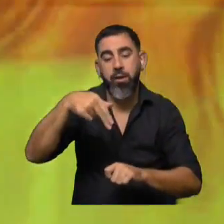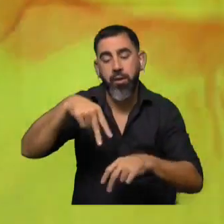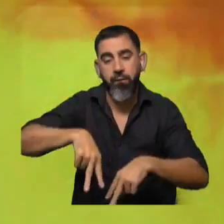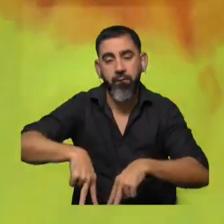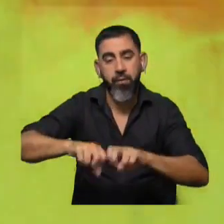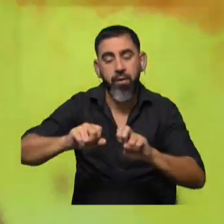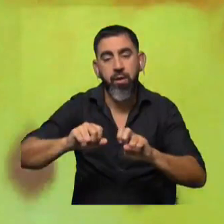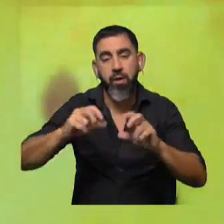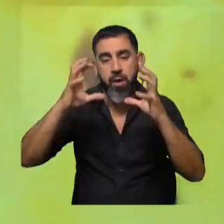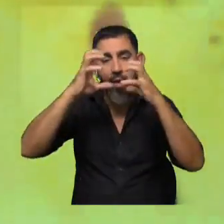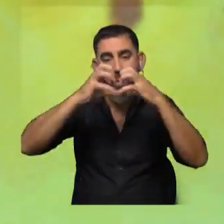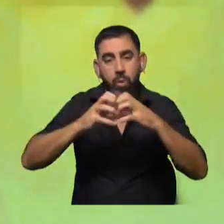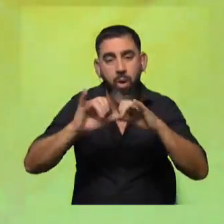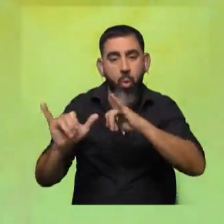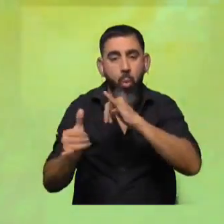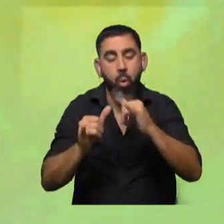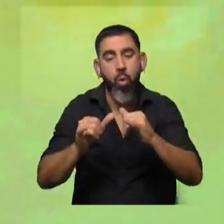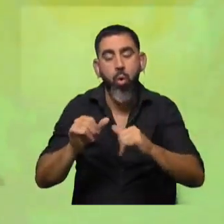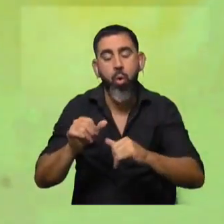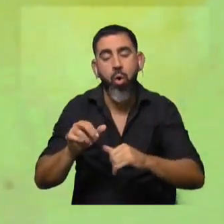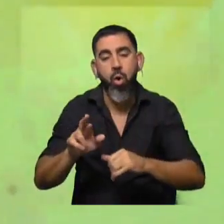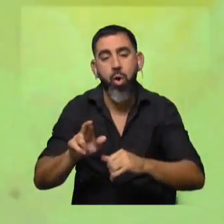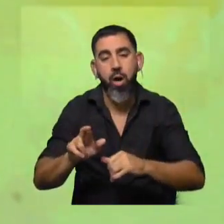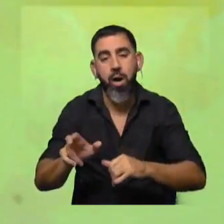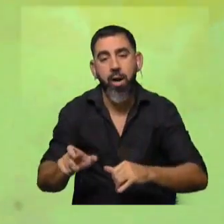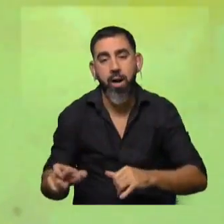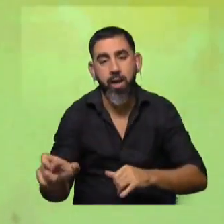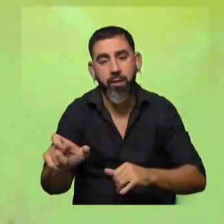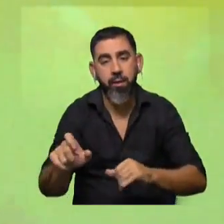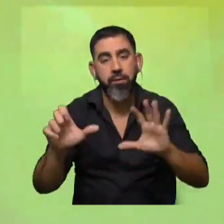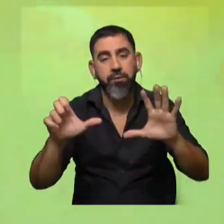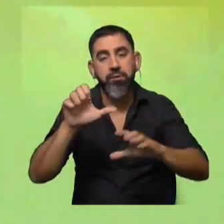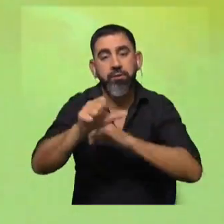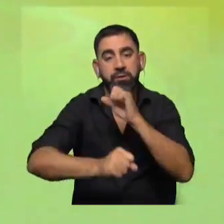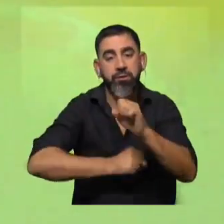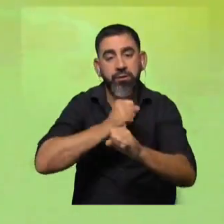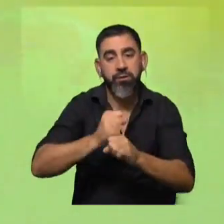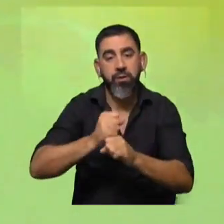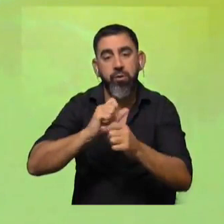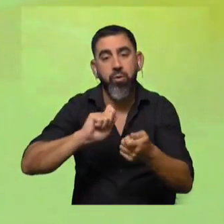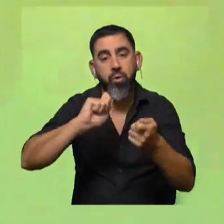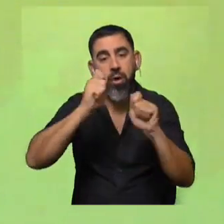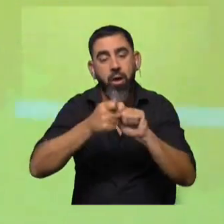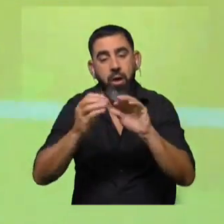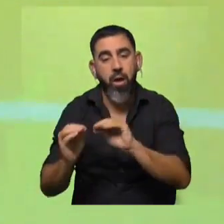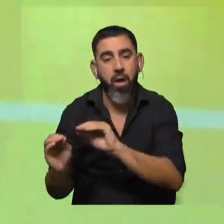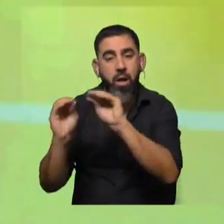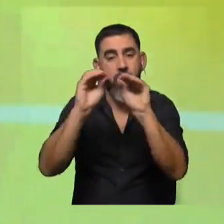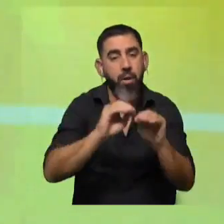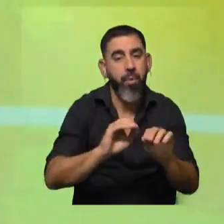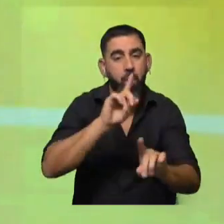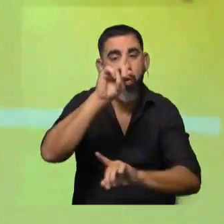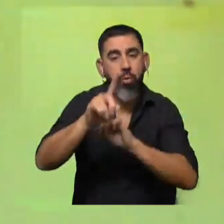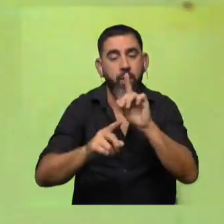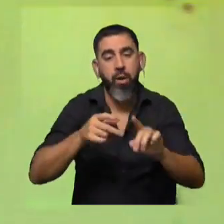del juego en ratas. Después de 6 años, su camino lo llevó a hacer un postdoc en la Universidad